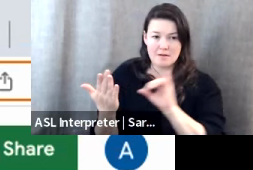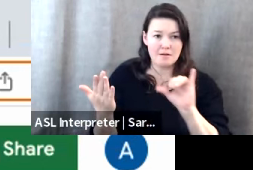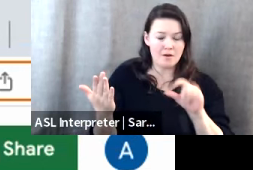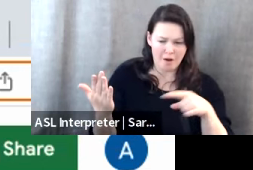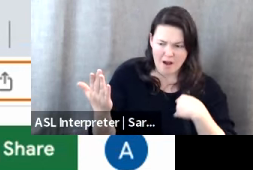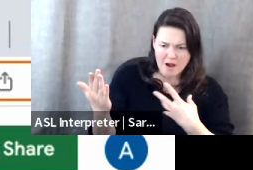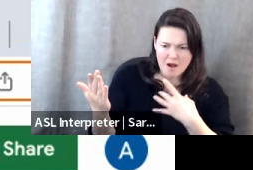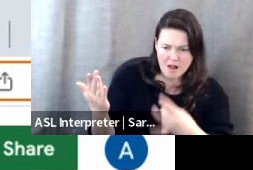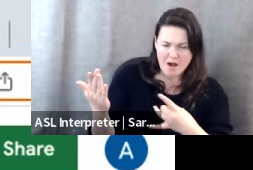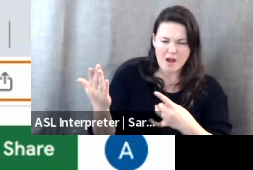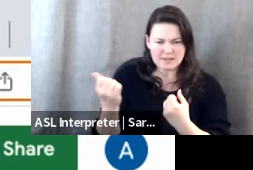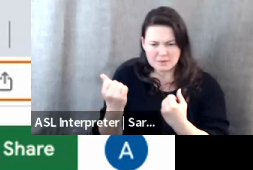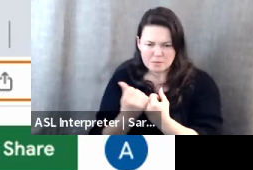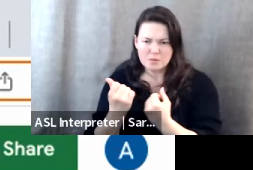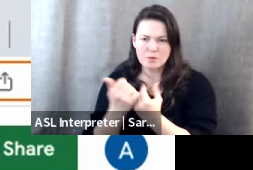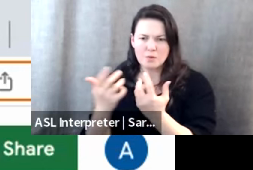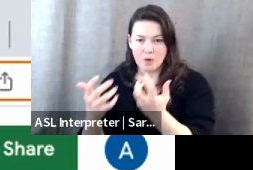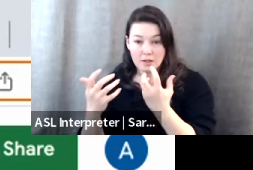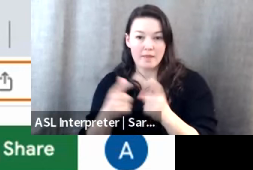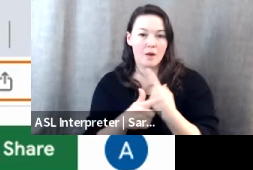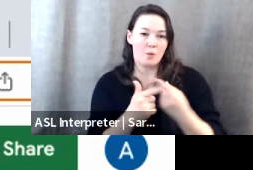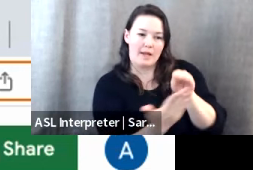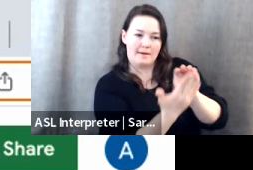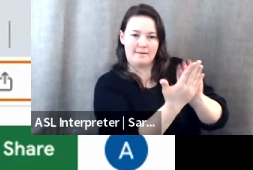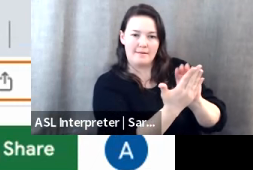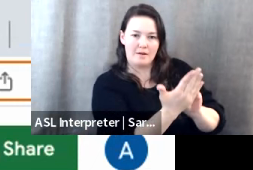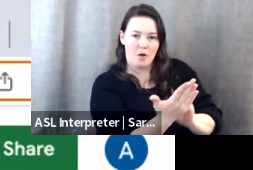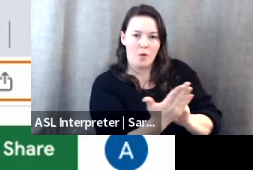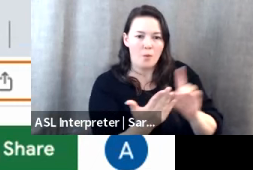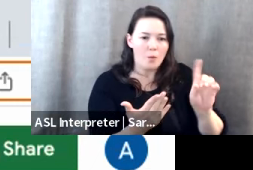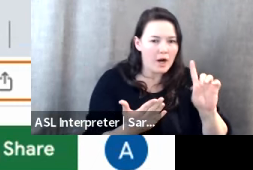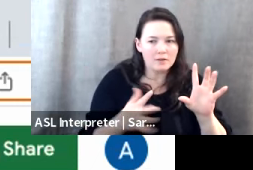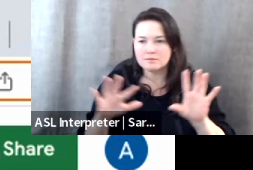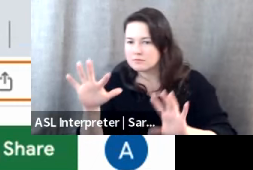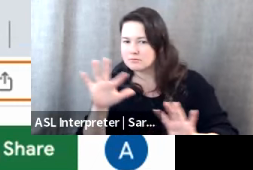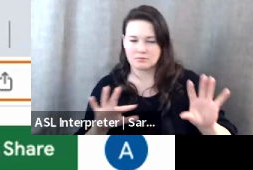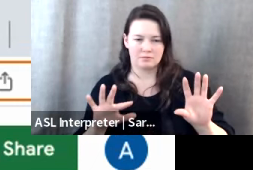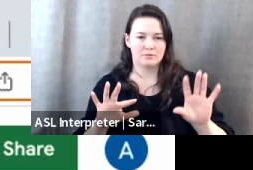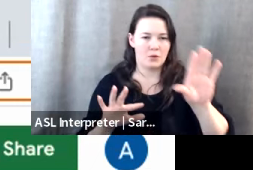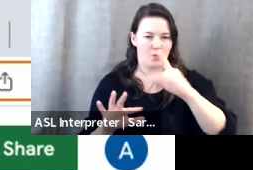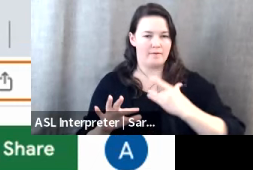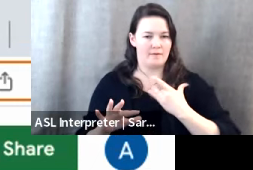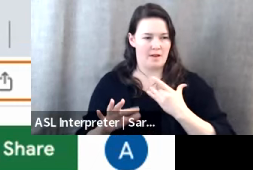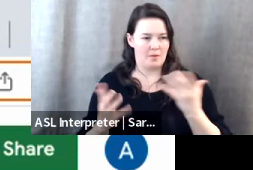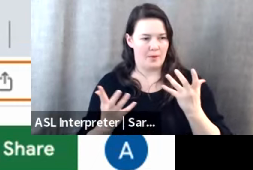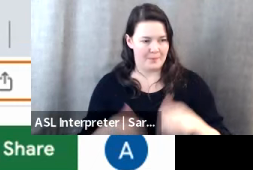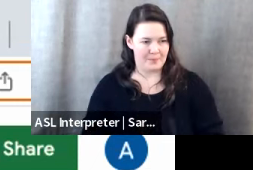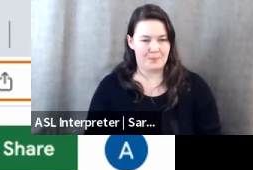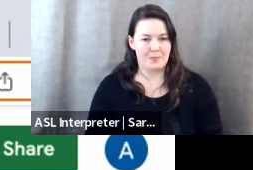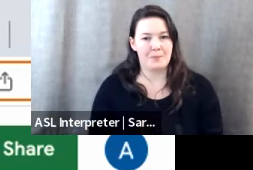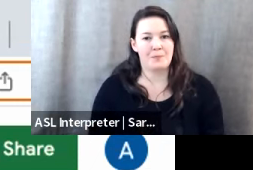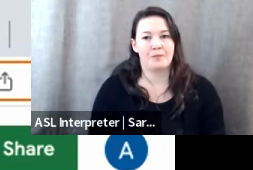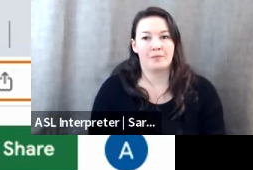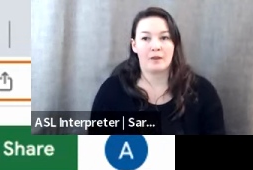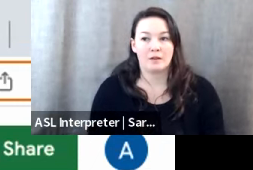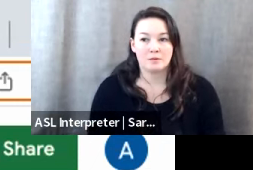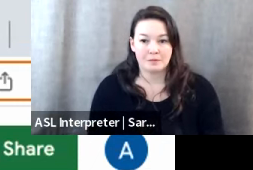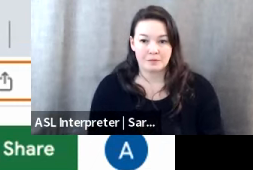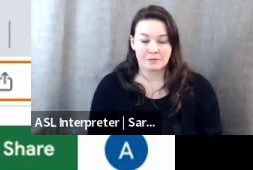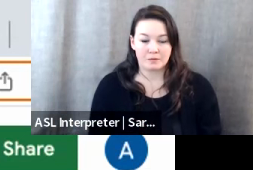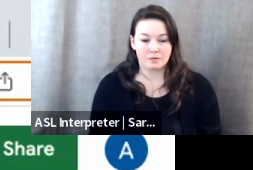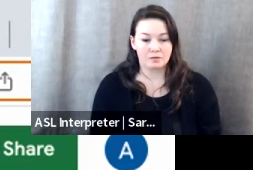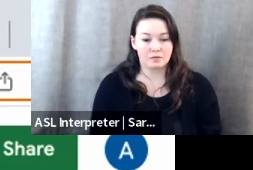and we can start to document that, and we can see where we land at the end of this time. Entonces quiero ya abrir la conversación a sus